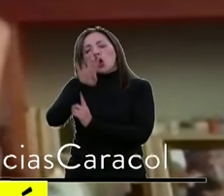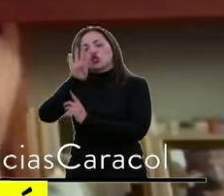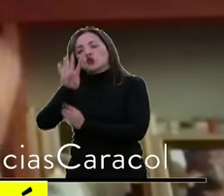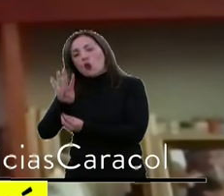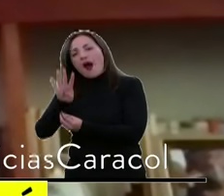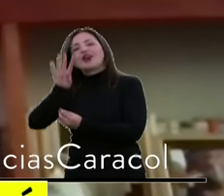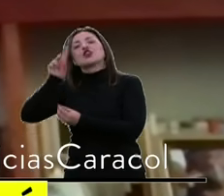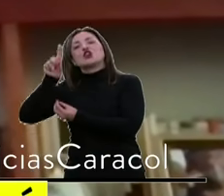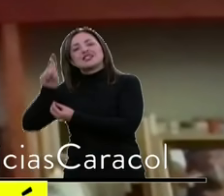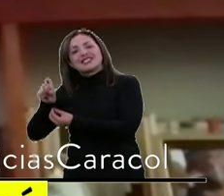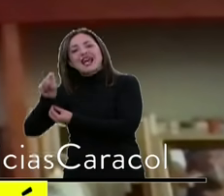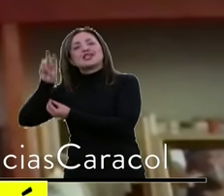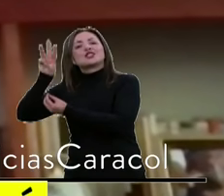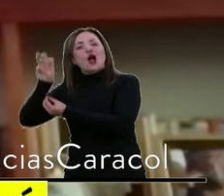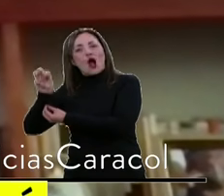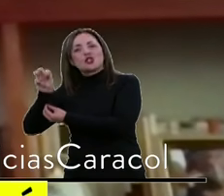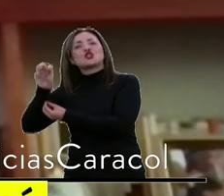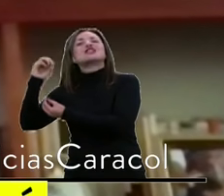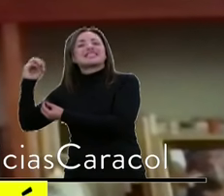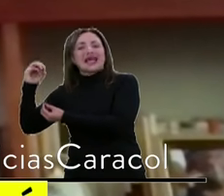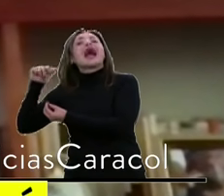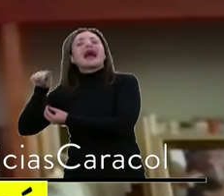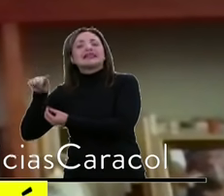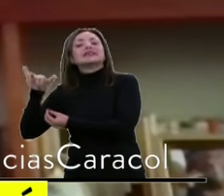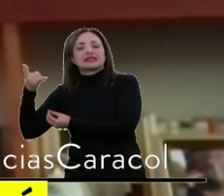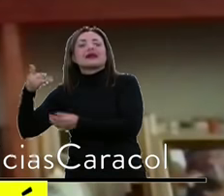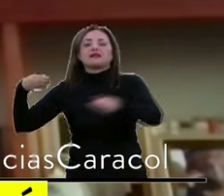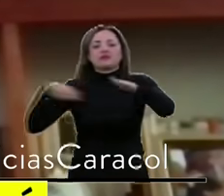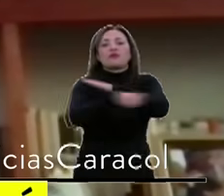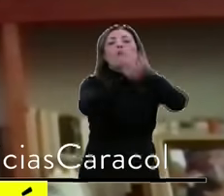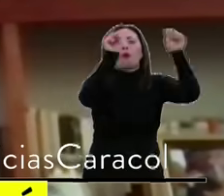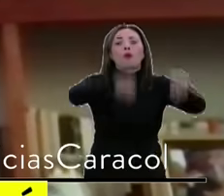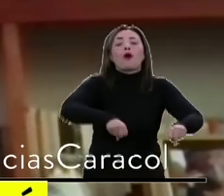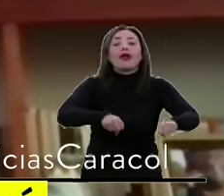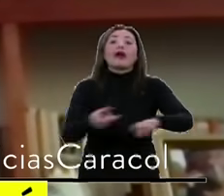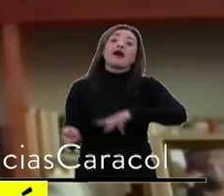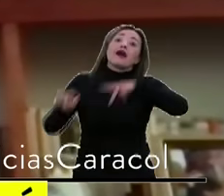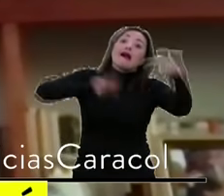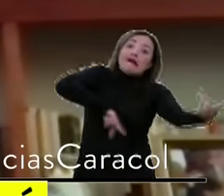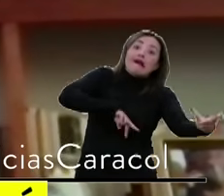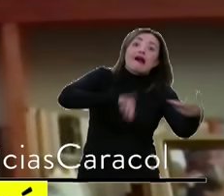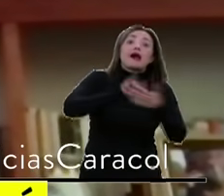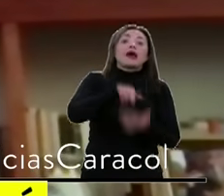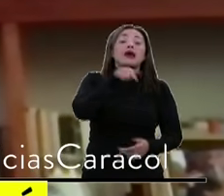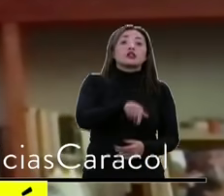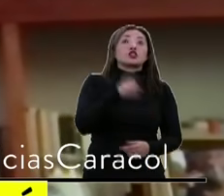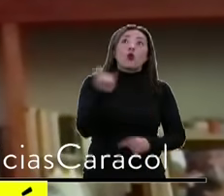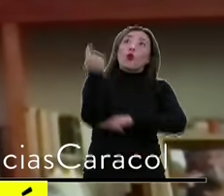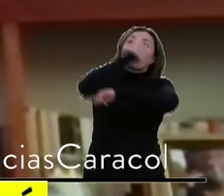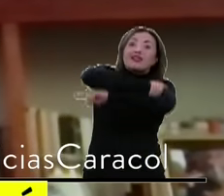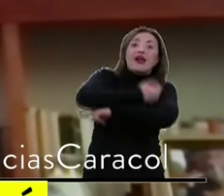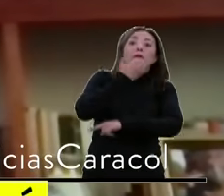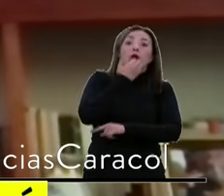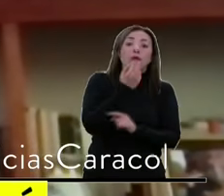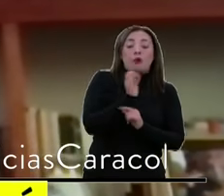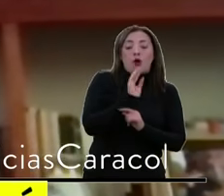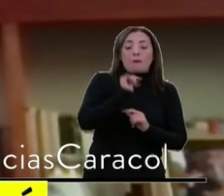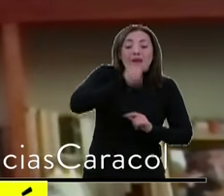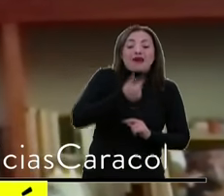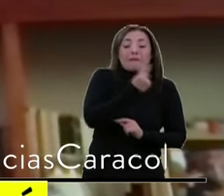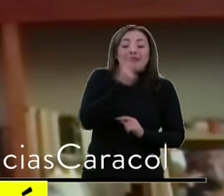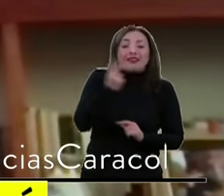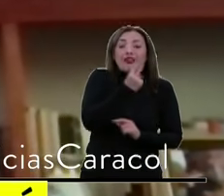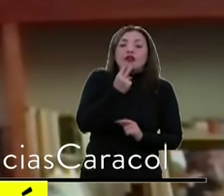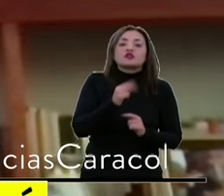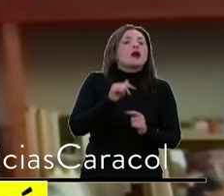si es 10 en par ese día puedo comprar si tengo cédula par si es día para ese día le corresponde a los impares